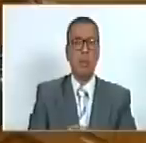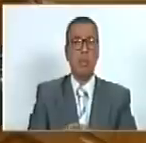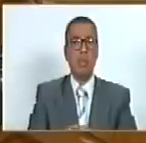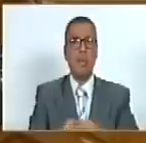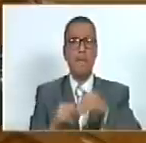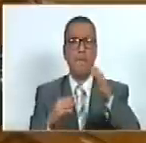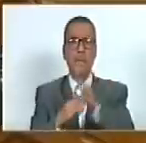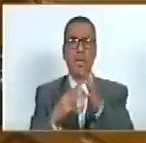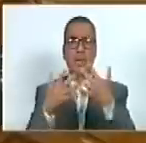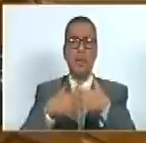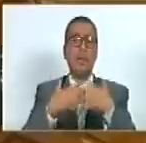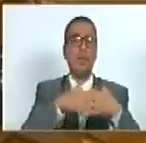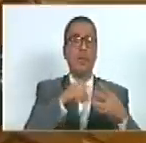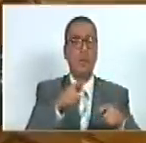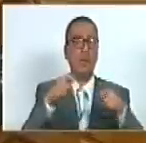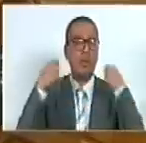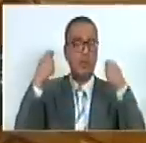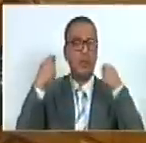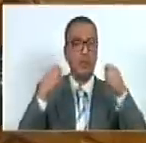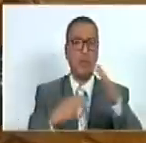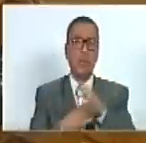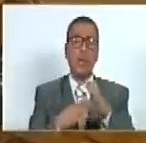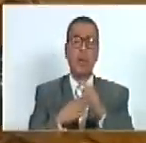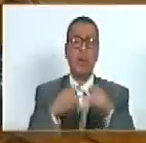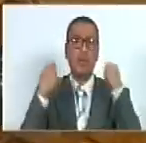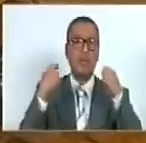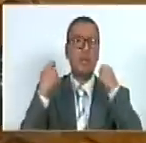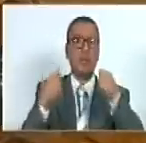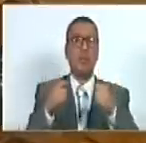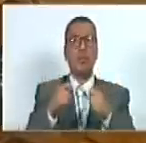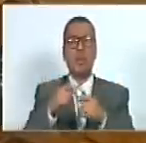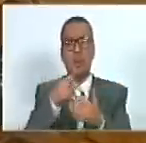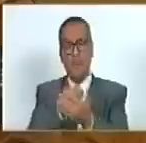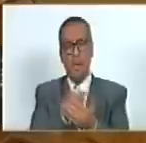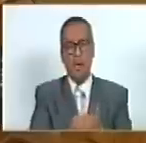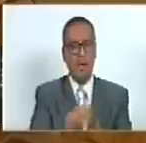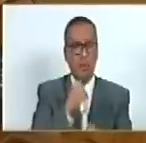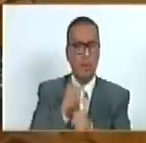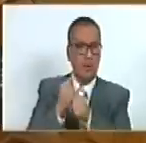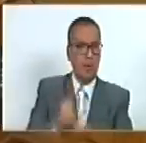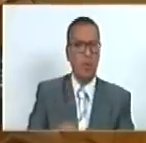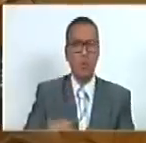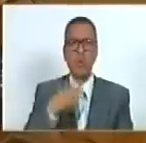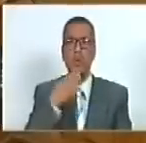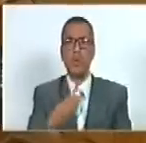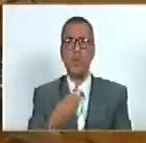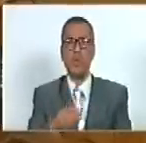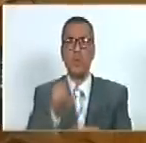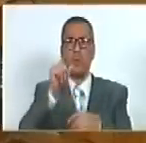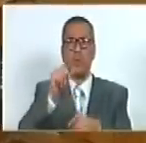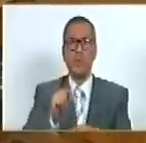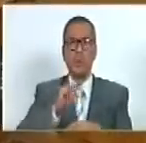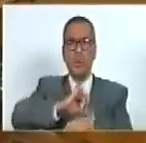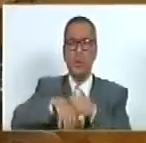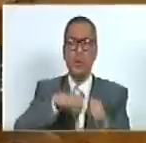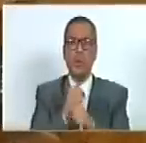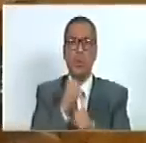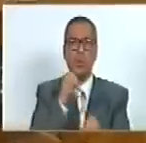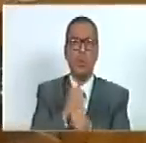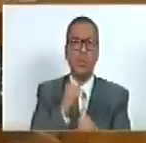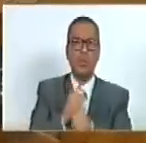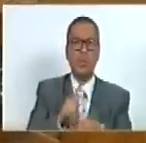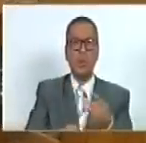miles de fábricas en protestas por las deplorables condiciones de trabajo y para exigir una disminución de la jornada laboral